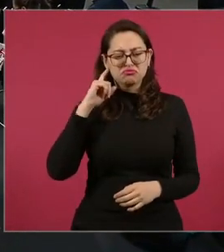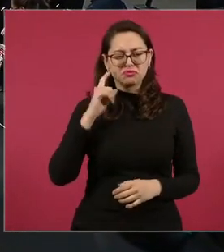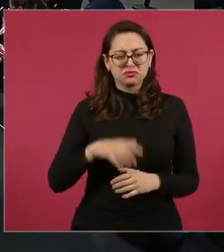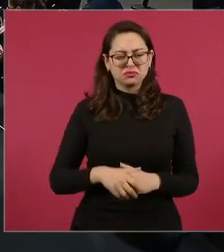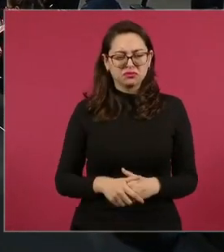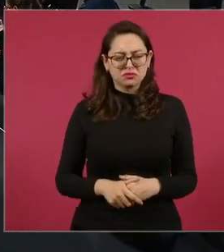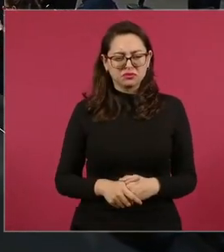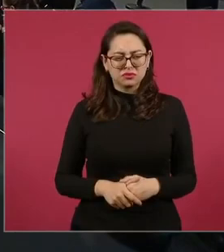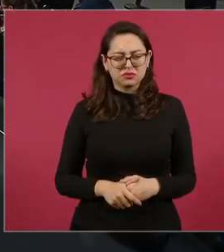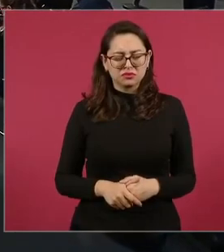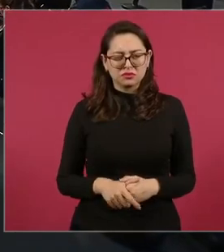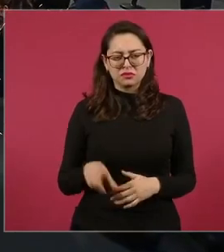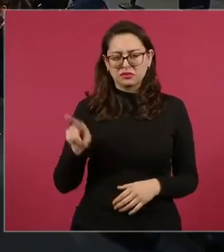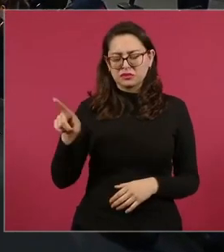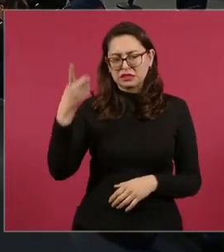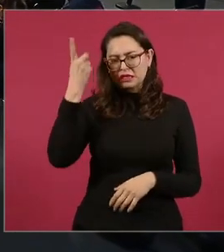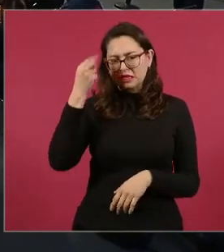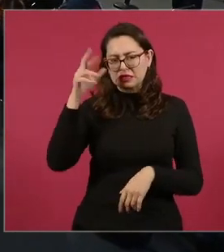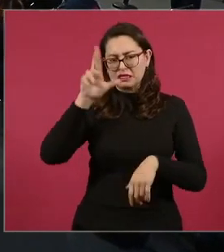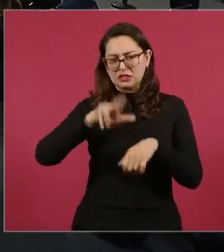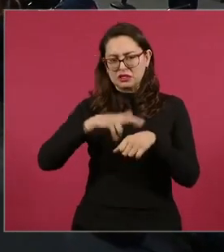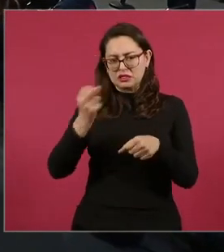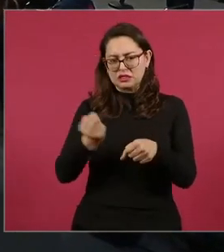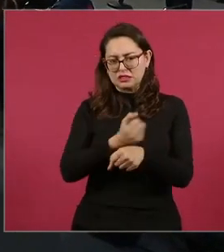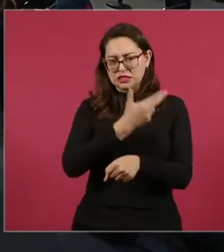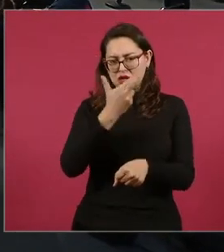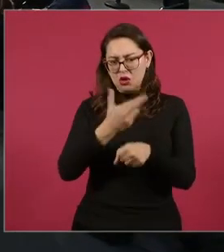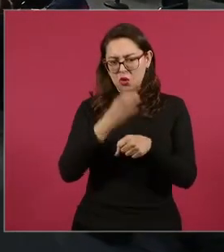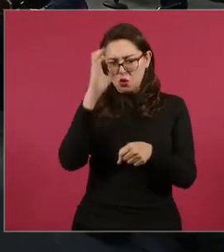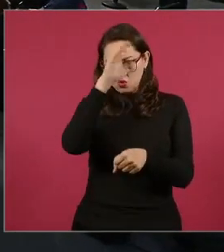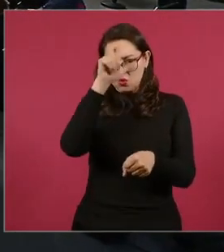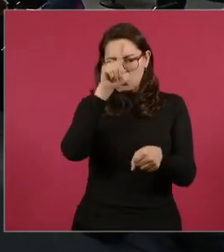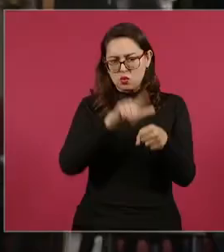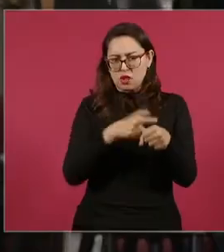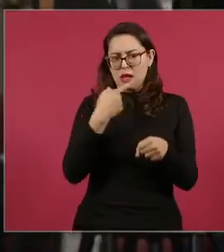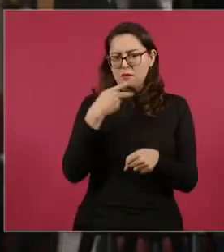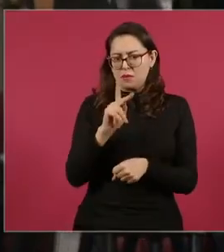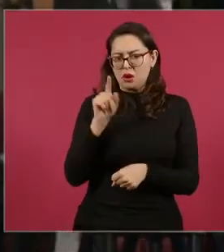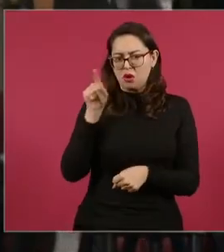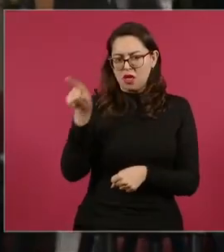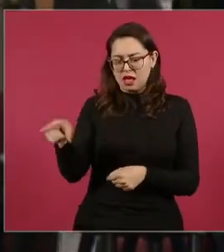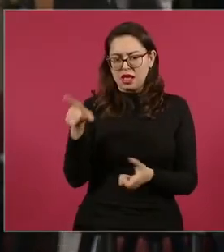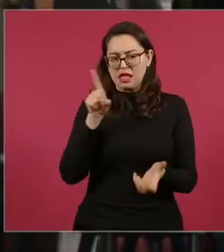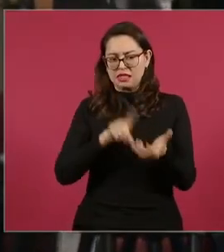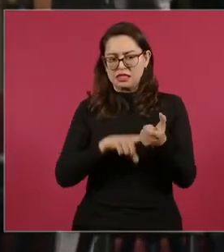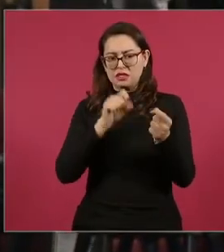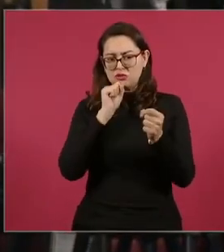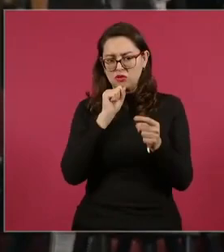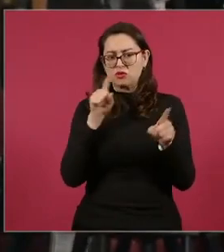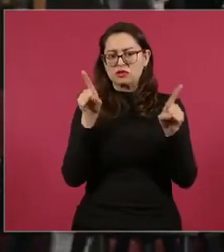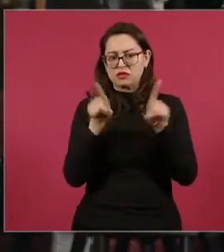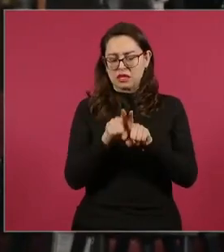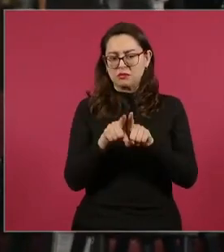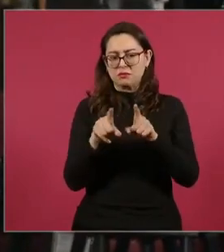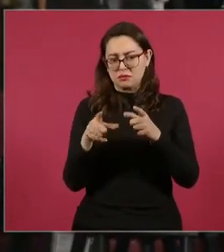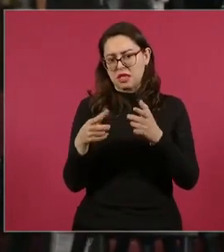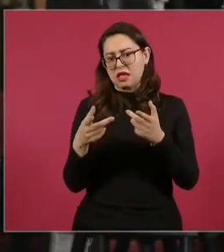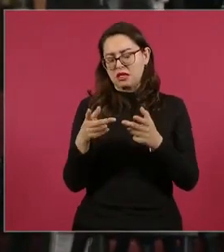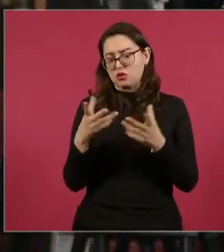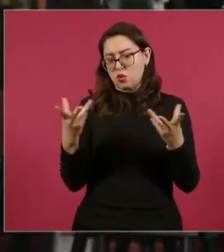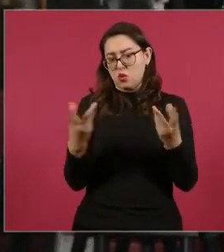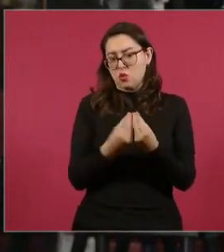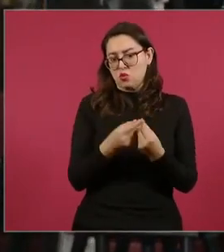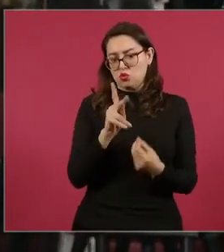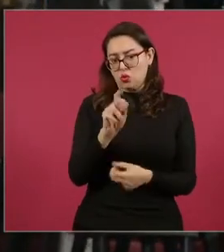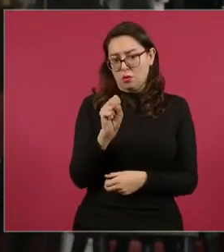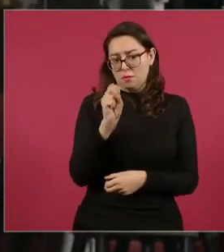por la Secretaría de Cultura, pero ella tiene antecedentes de que también ha exhibido obras falsas cuando estuvo con el PAN, en los gobiernos municipales del